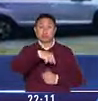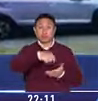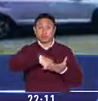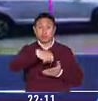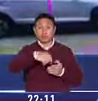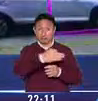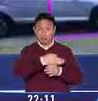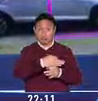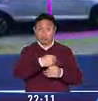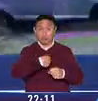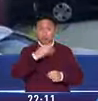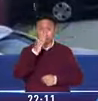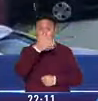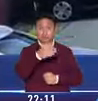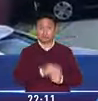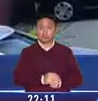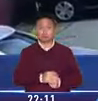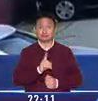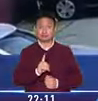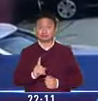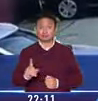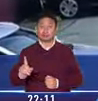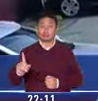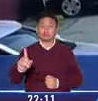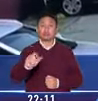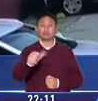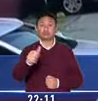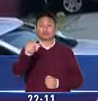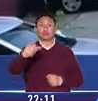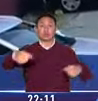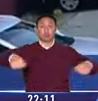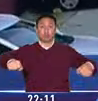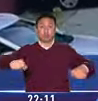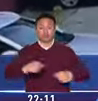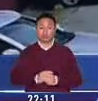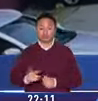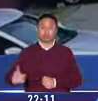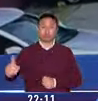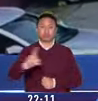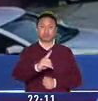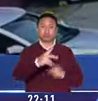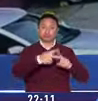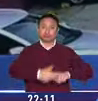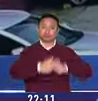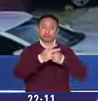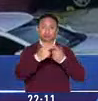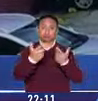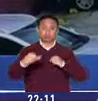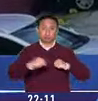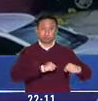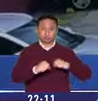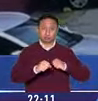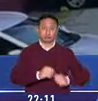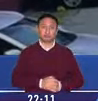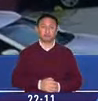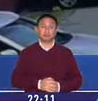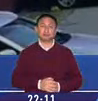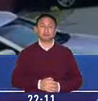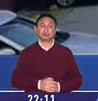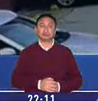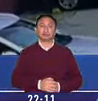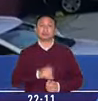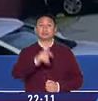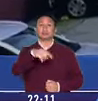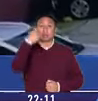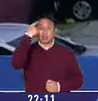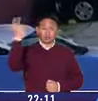cafetería. Avanzan hacia el otro sujeto en la moto y empezó la operación. A uno le golpeamos muy fuerte en la